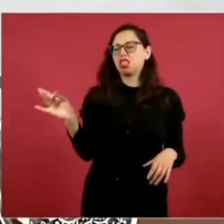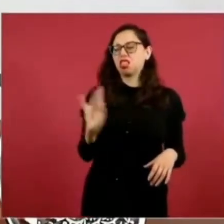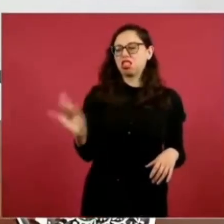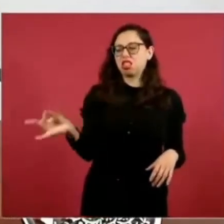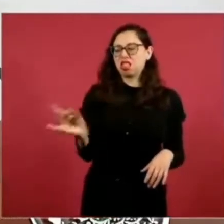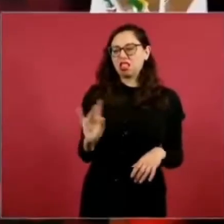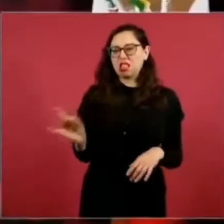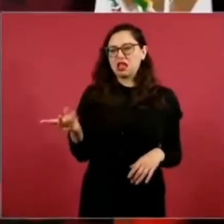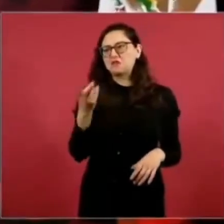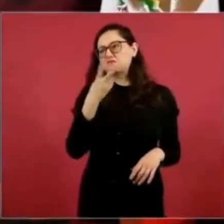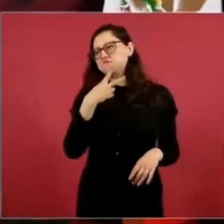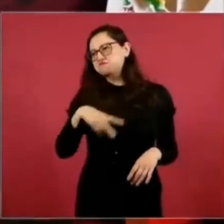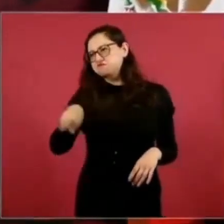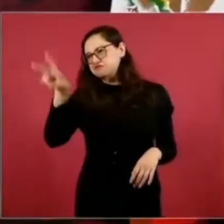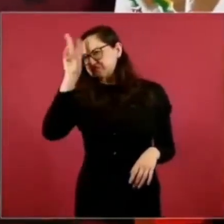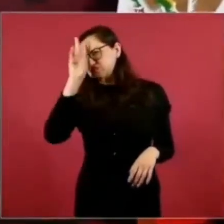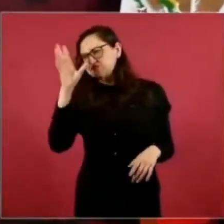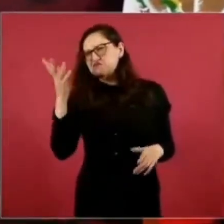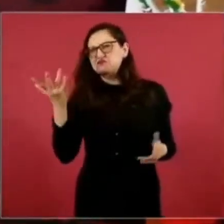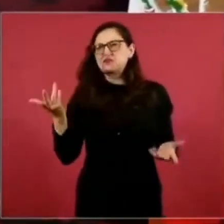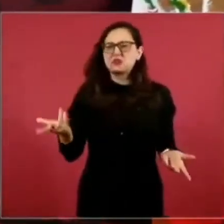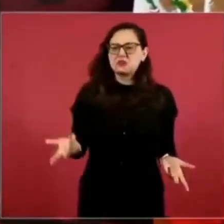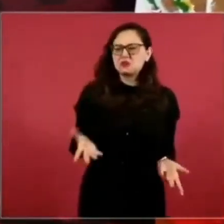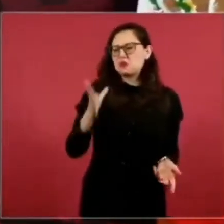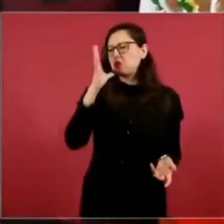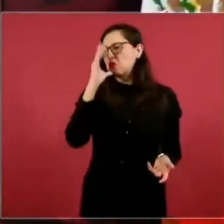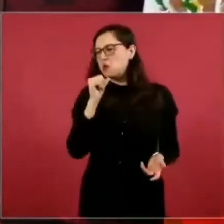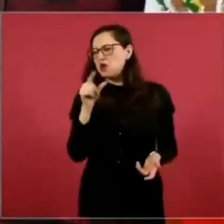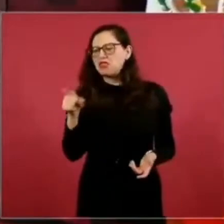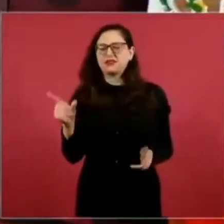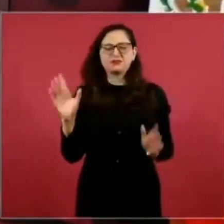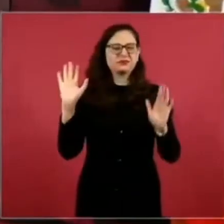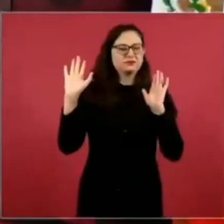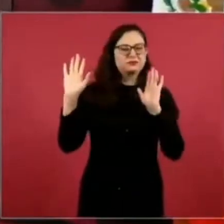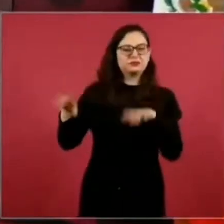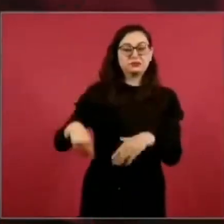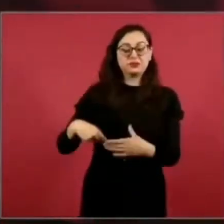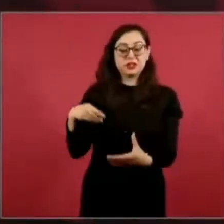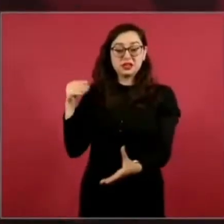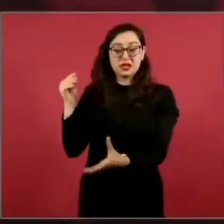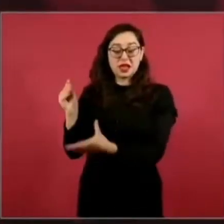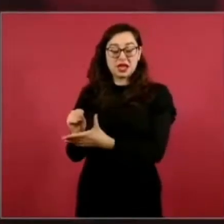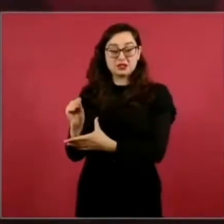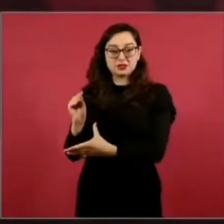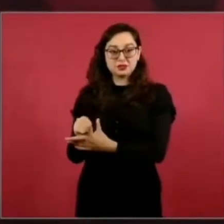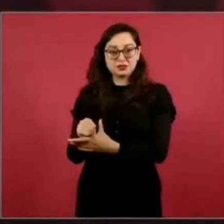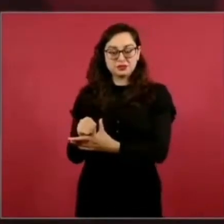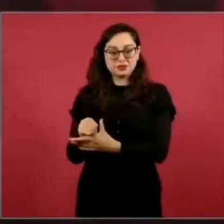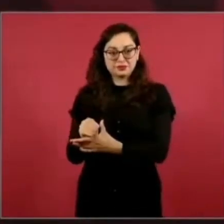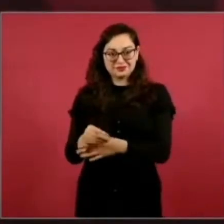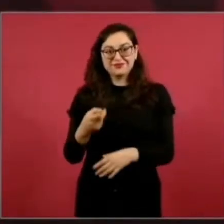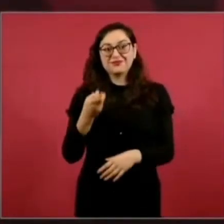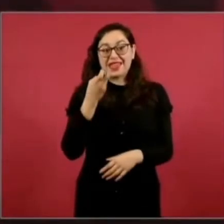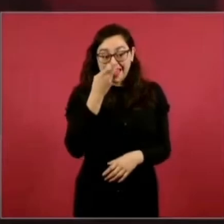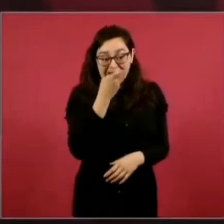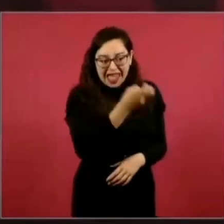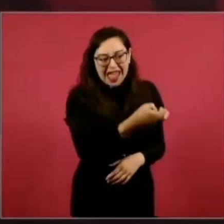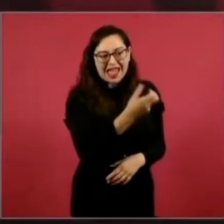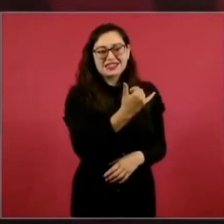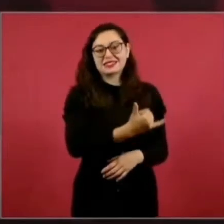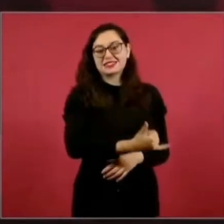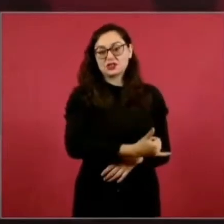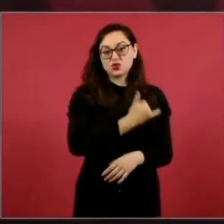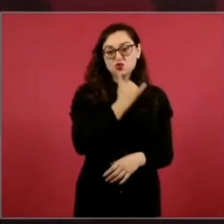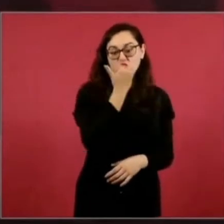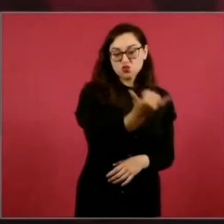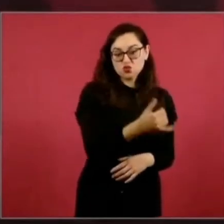no este tiene capacidad para saber